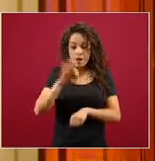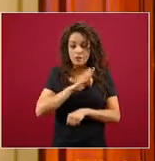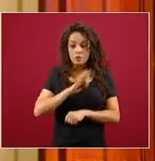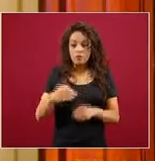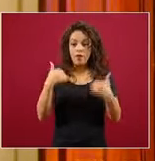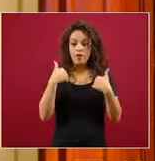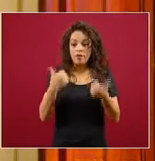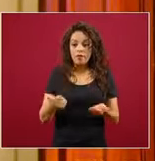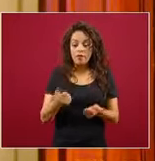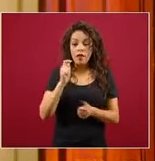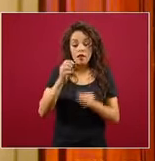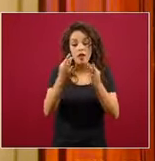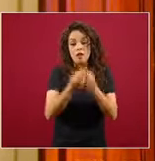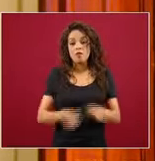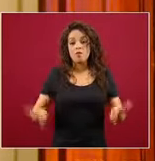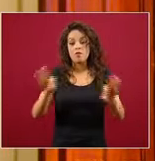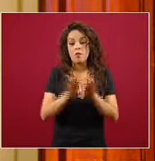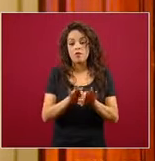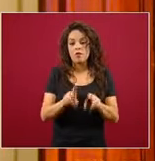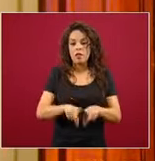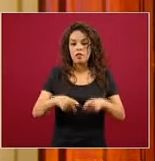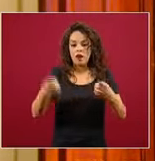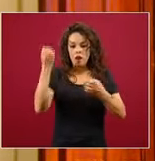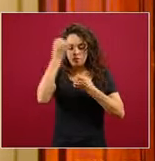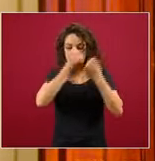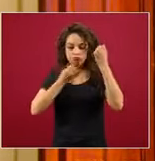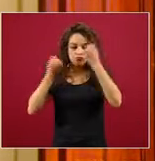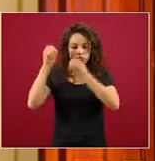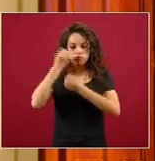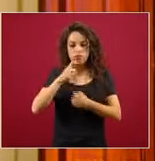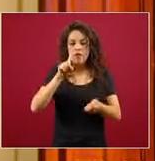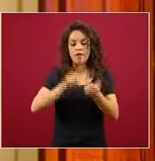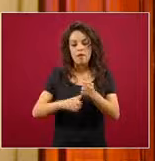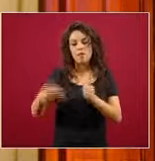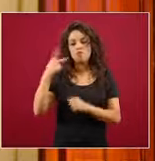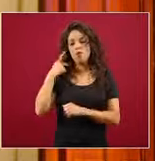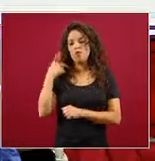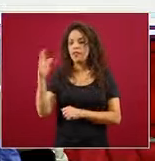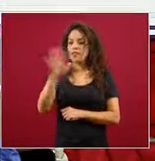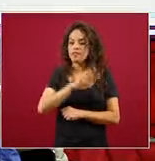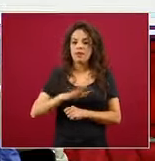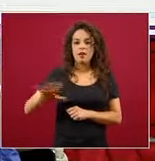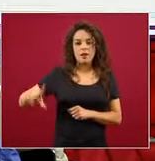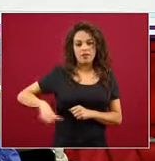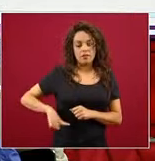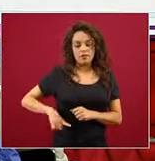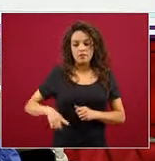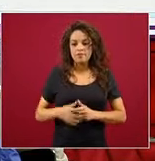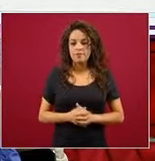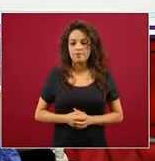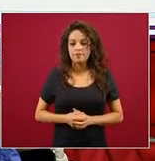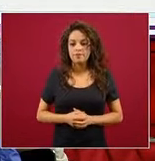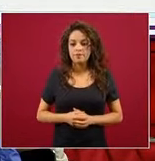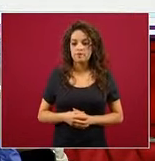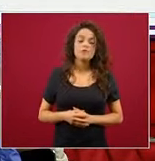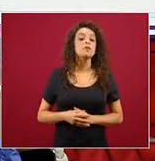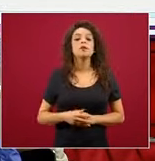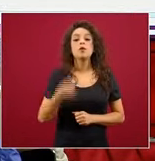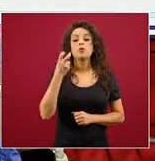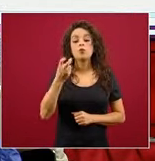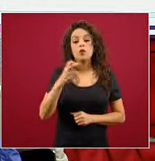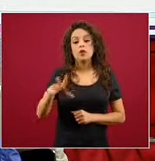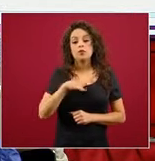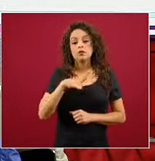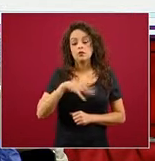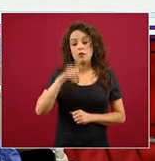importante del desarrollo y evaluación de políticas públicas. Y por eso es que el tener y el contar un